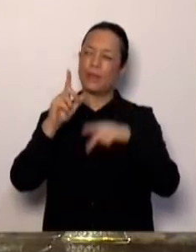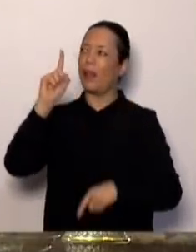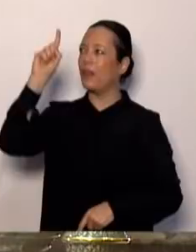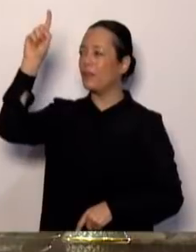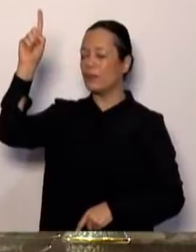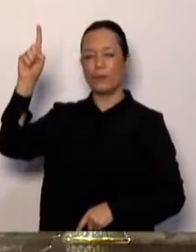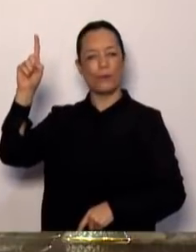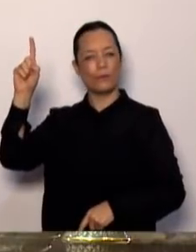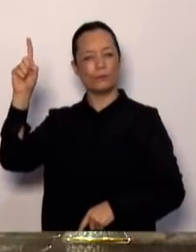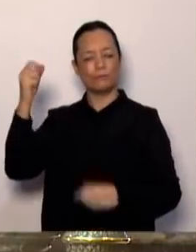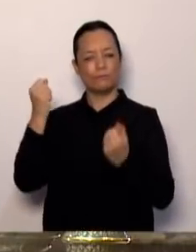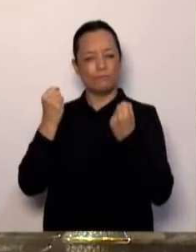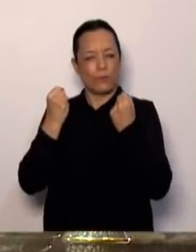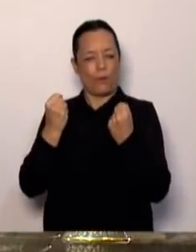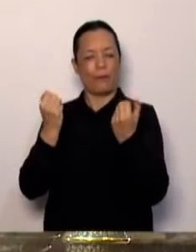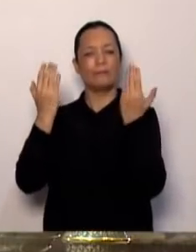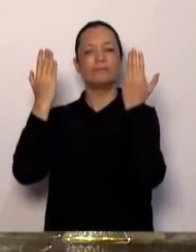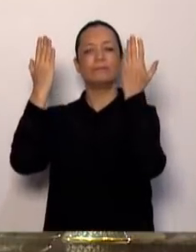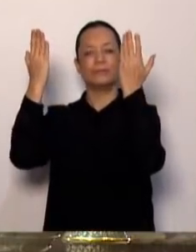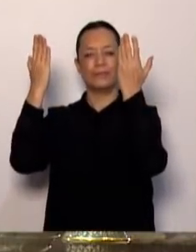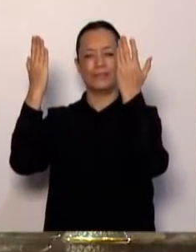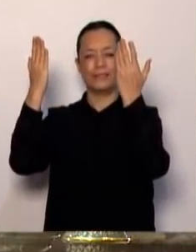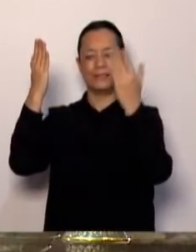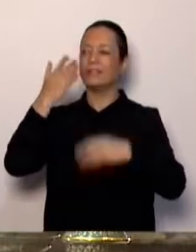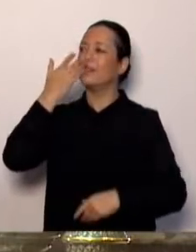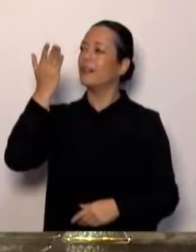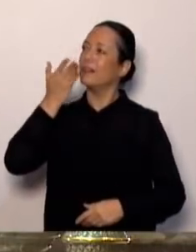Aclamen la gloria